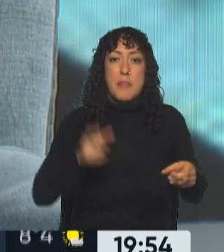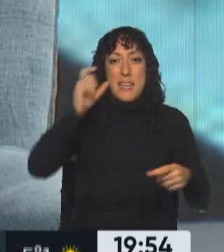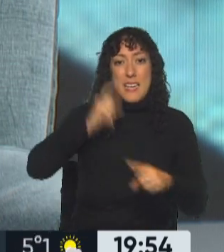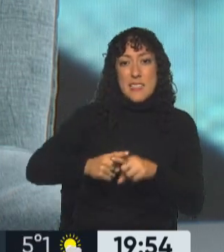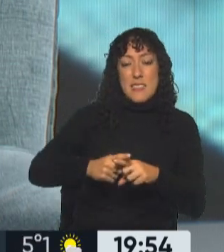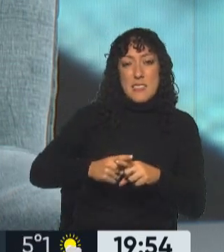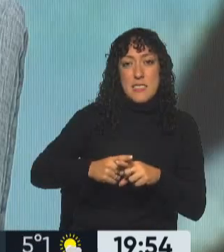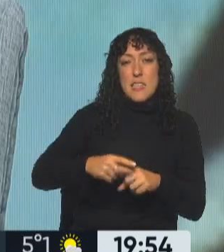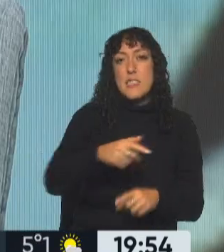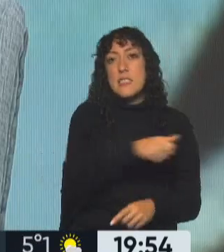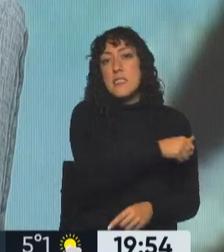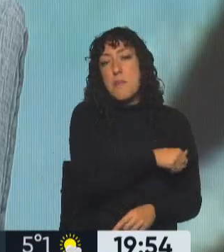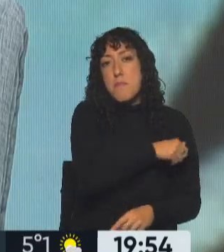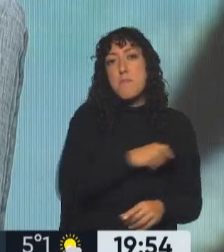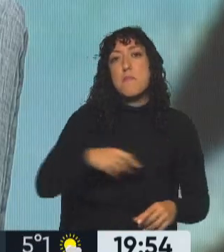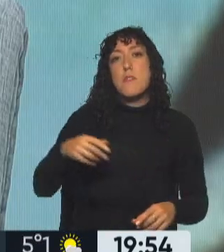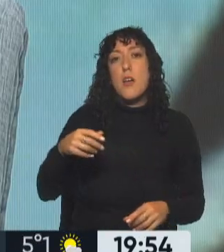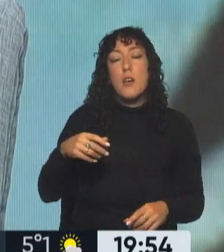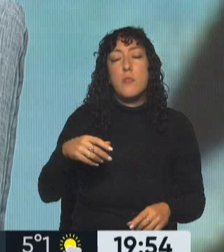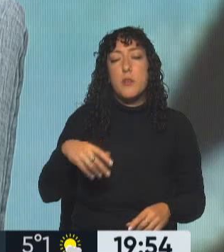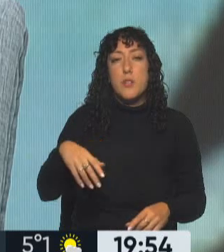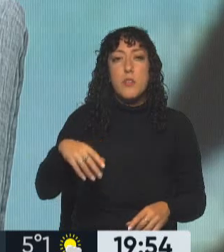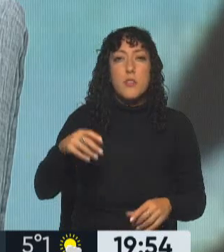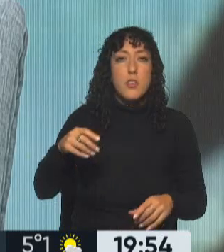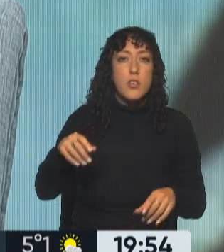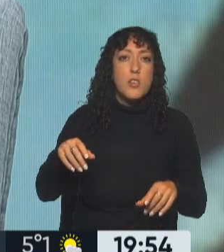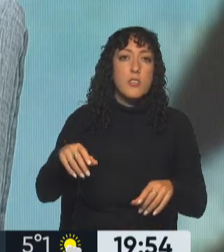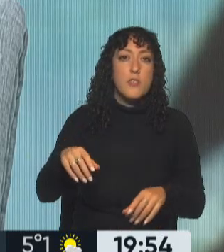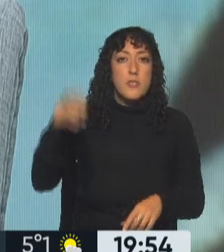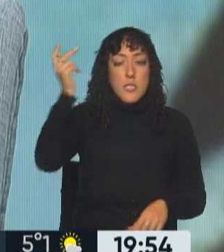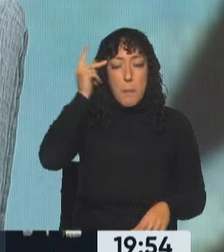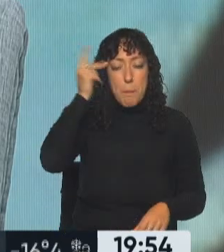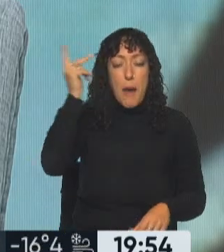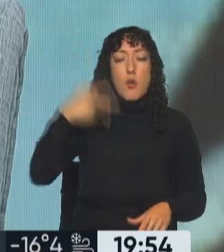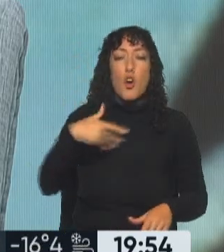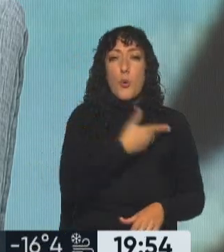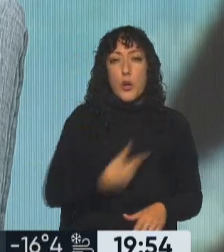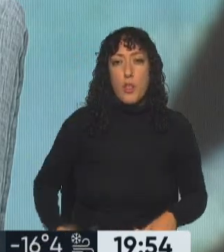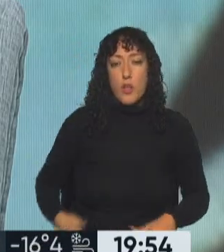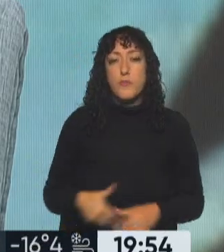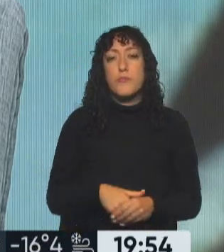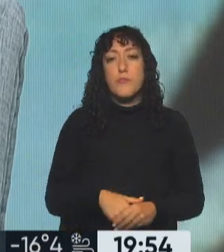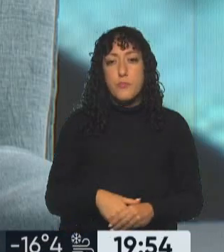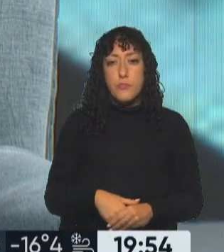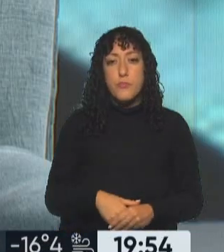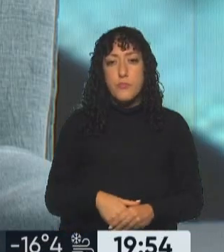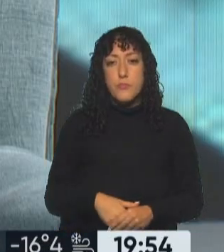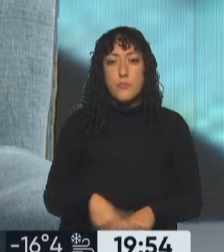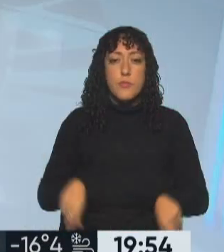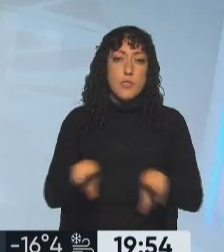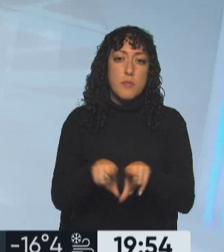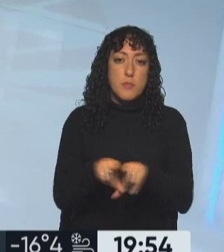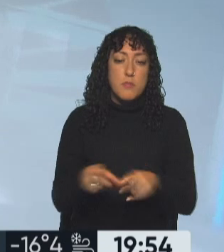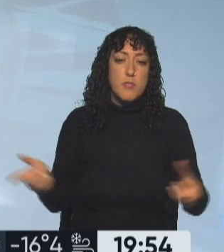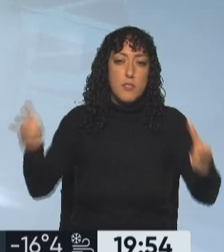exgobernador de San Pablo. La propia alianza con su vicepresidente. Por eso te digo que es un problema político. La sociedad, ¿qué no es la quiere reunión la sociedad? Contra el ALCA en